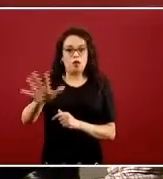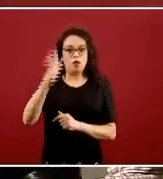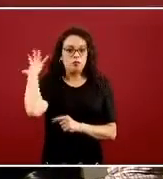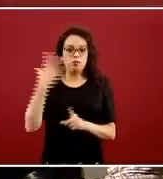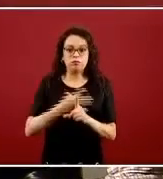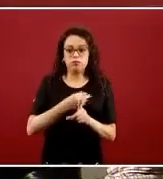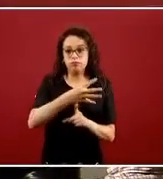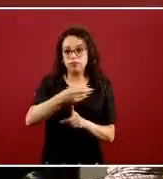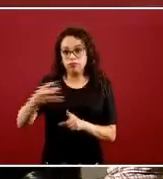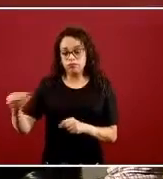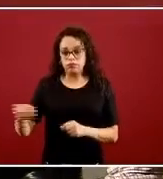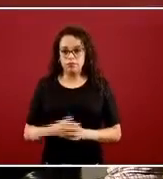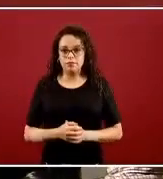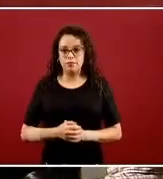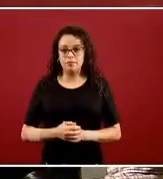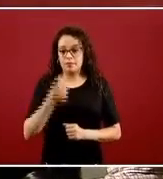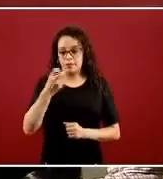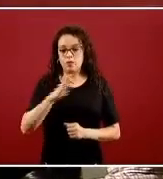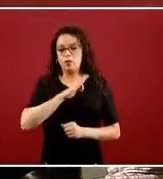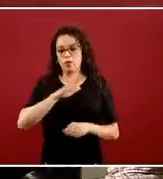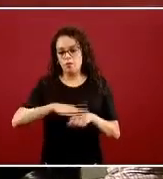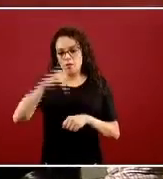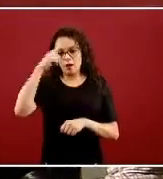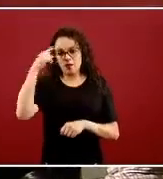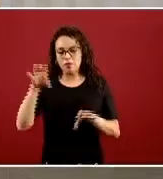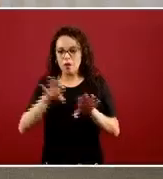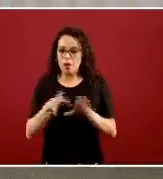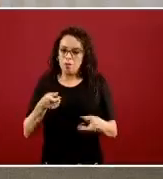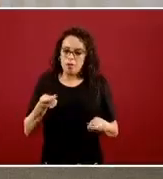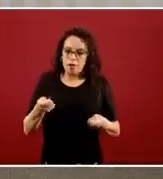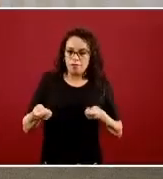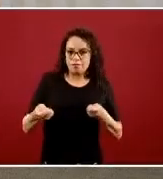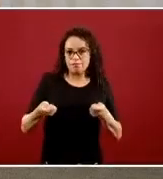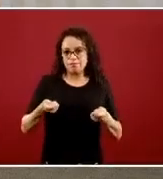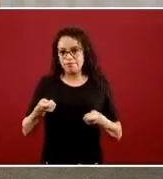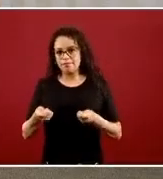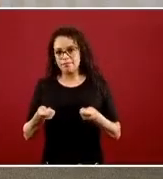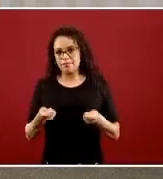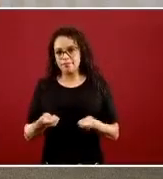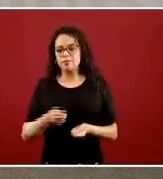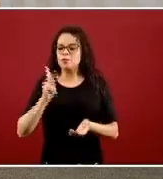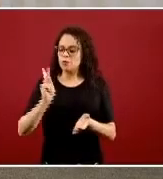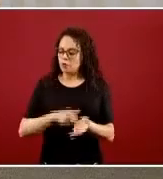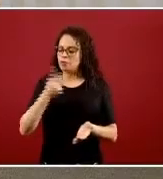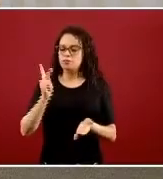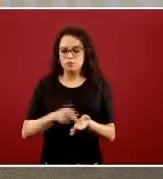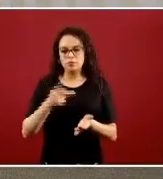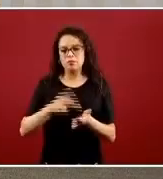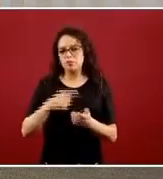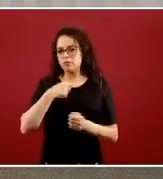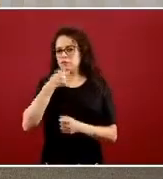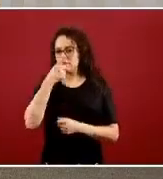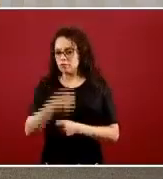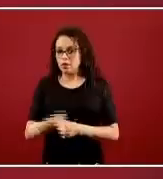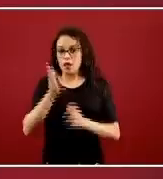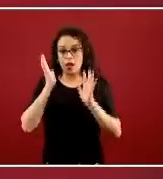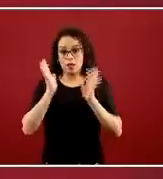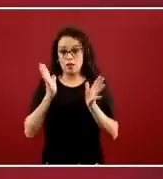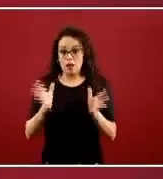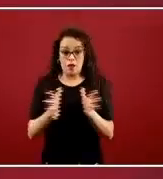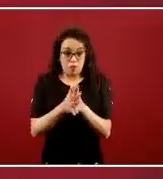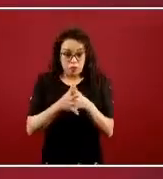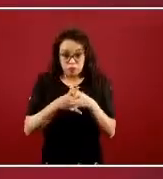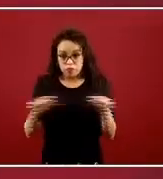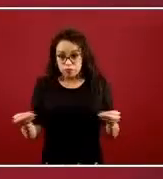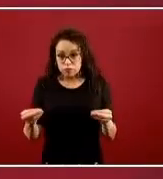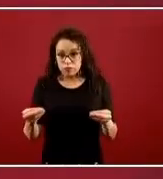epidemia más manejable. Dejamos una y otra vez en claro que la epidemia no se va a acabar, no se va a acabar ni de un